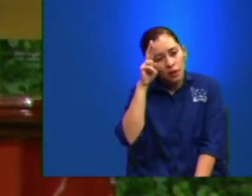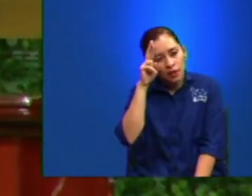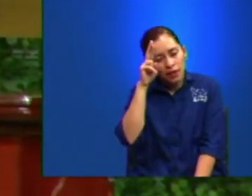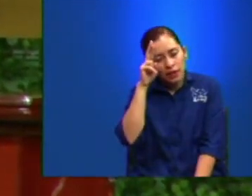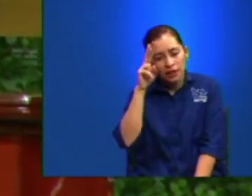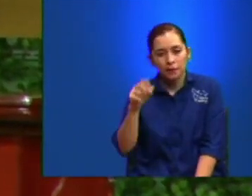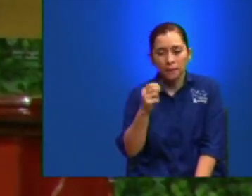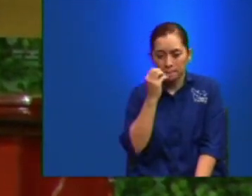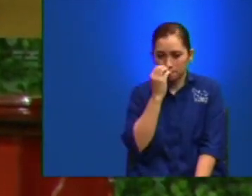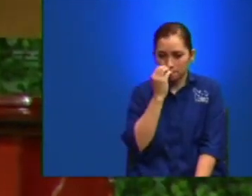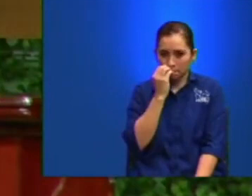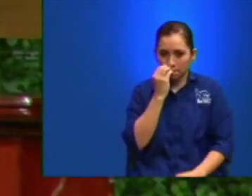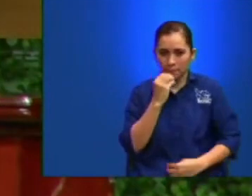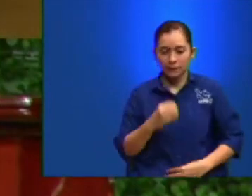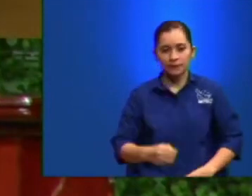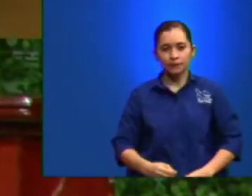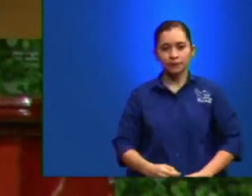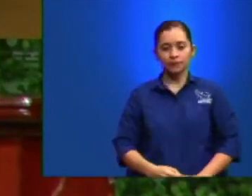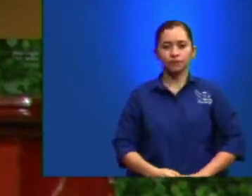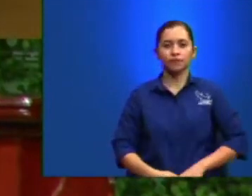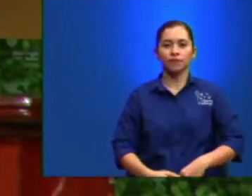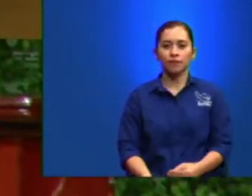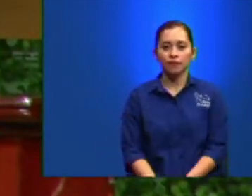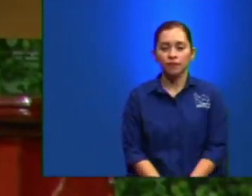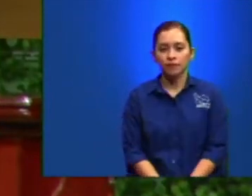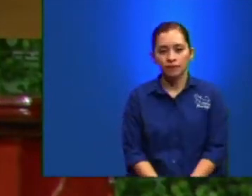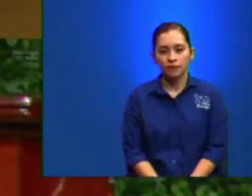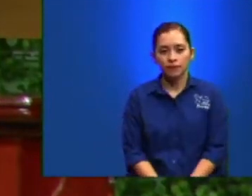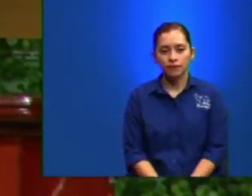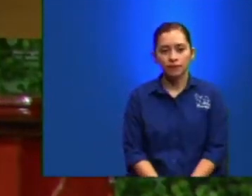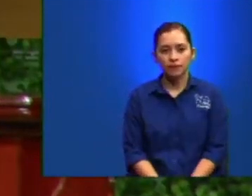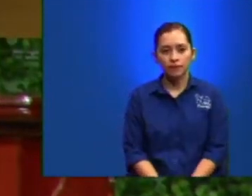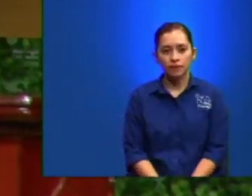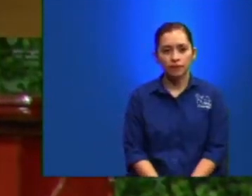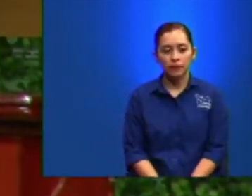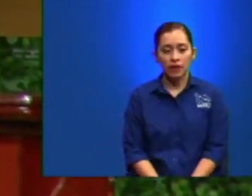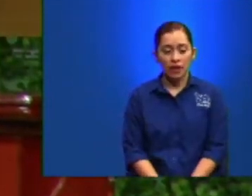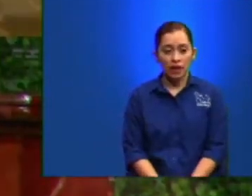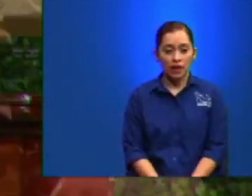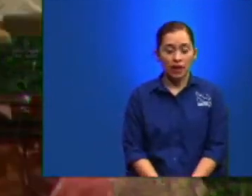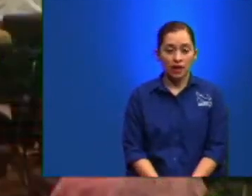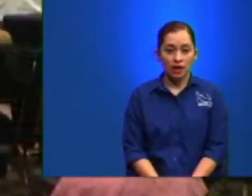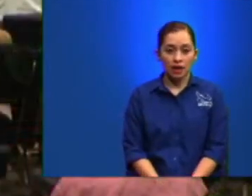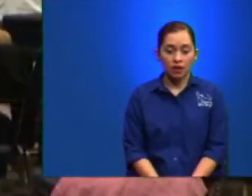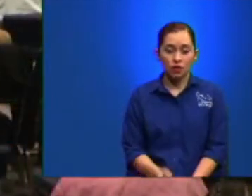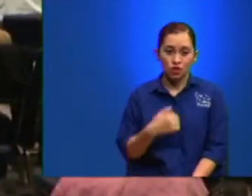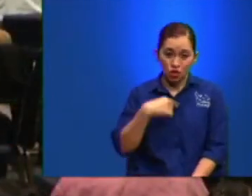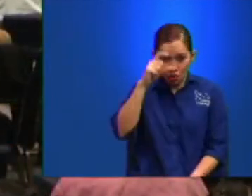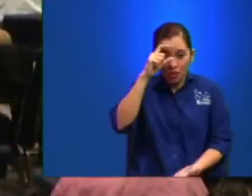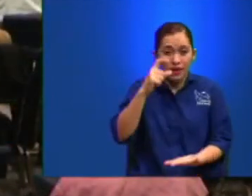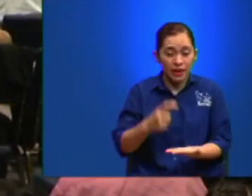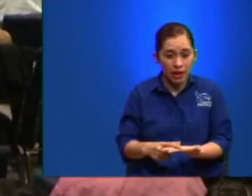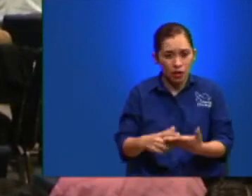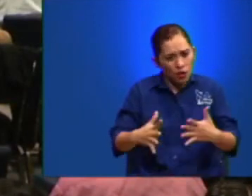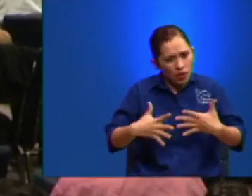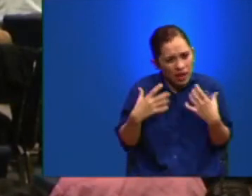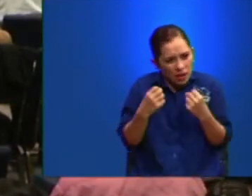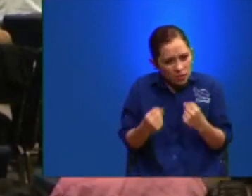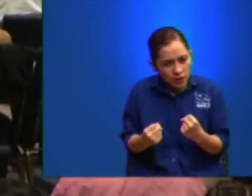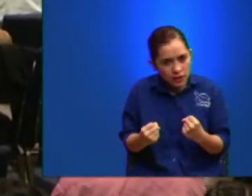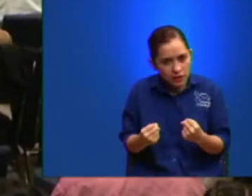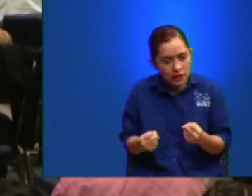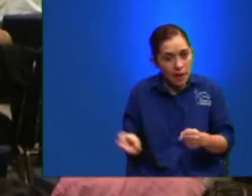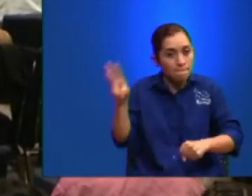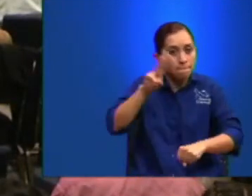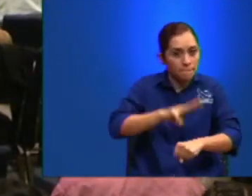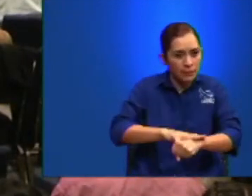insistimos insisto insisto que la fuerza más poderosa de la creación del